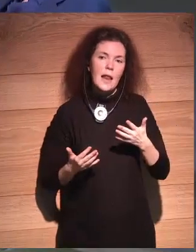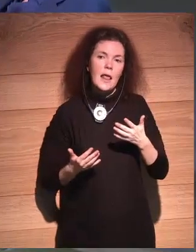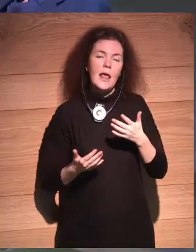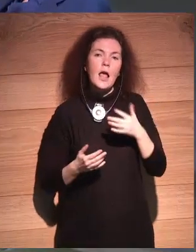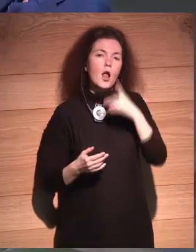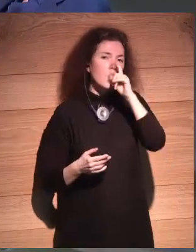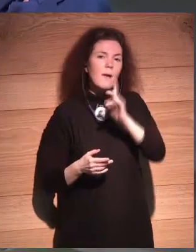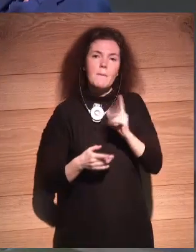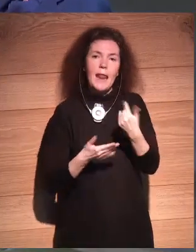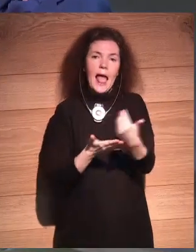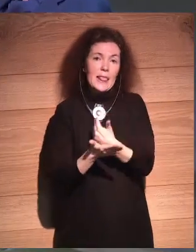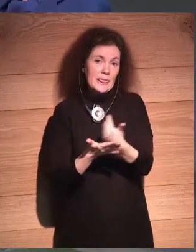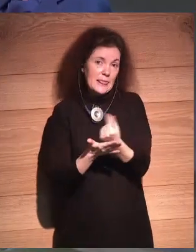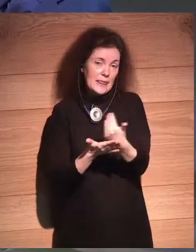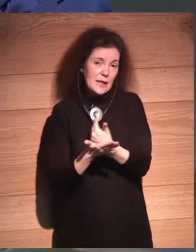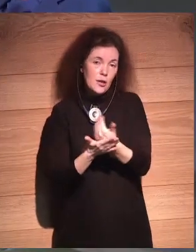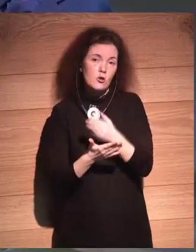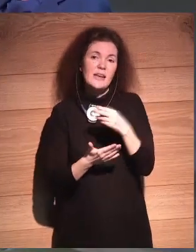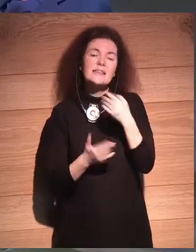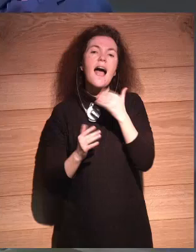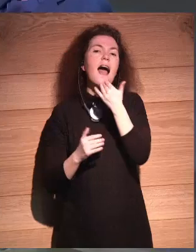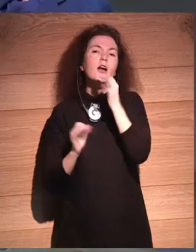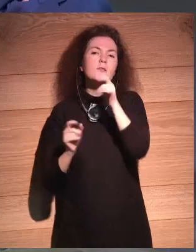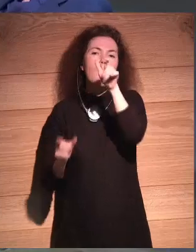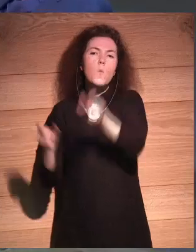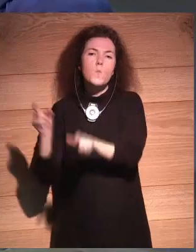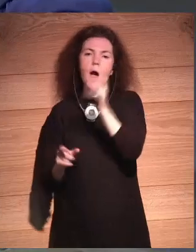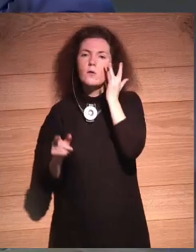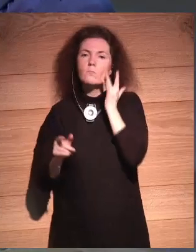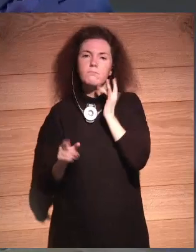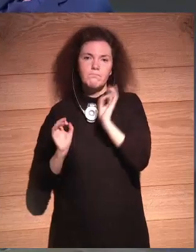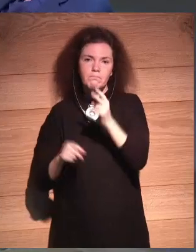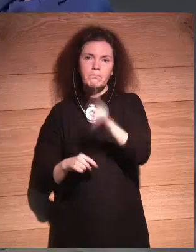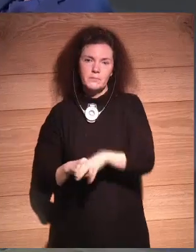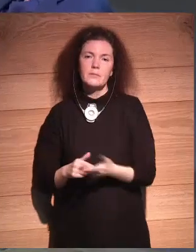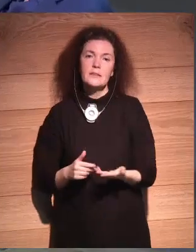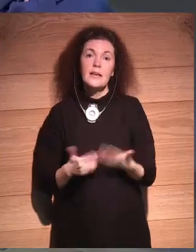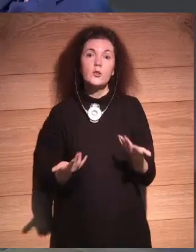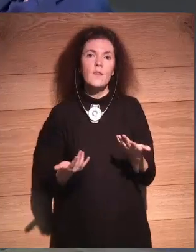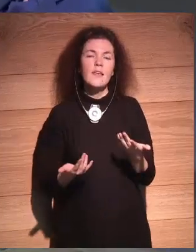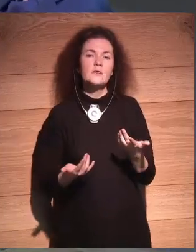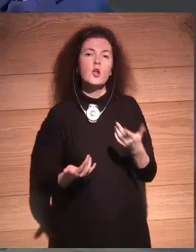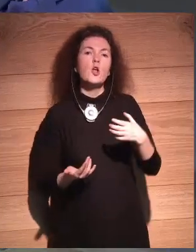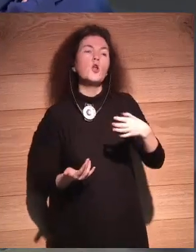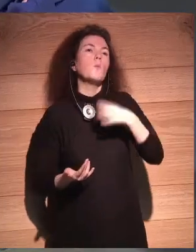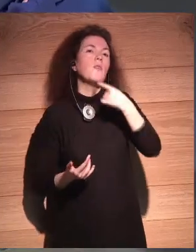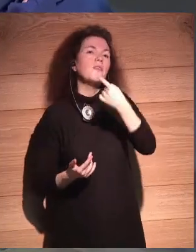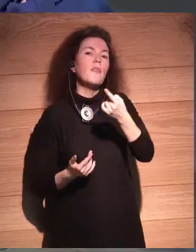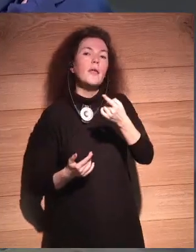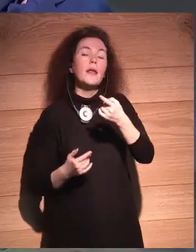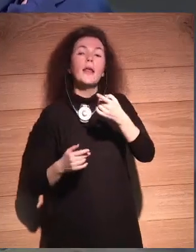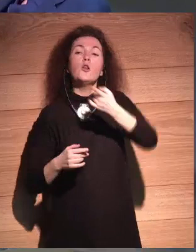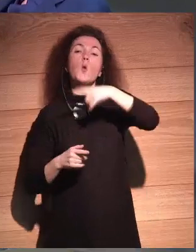dinero. Son algo humano, propiamente humano. Entonces no podemos decir, vendemos